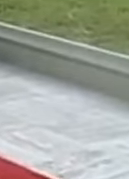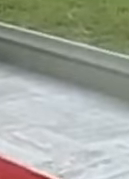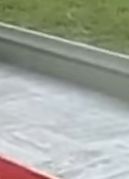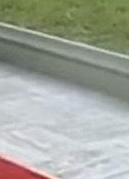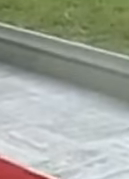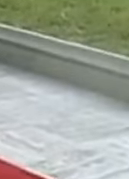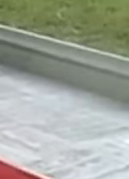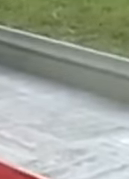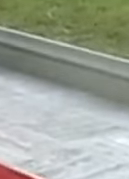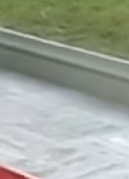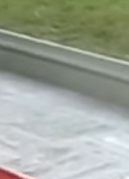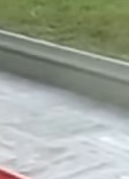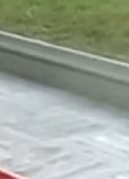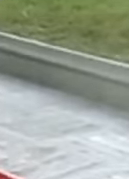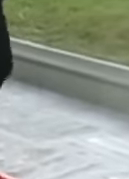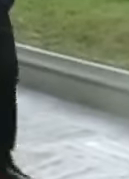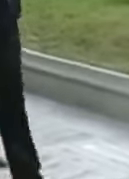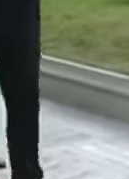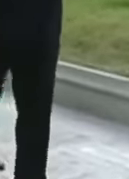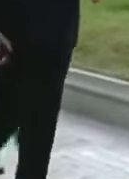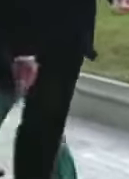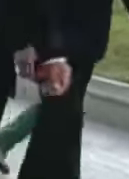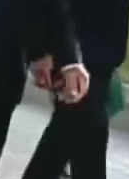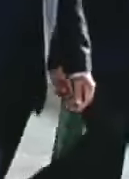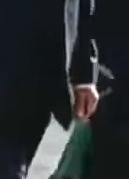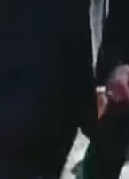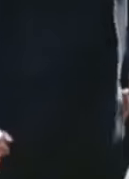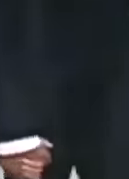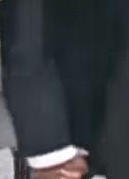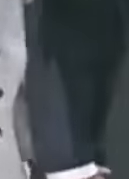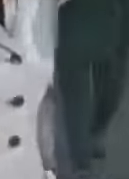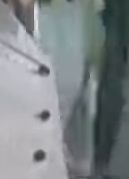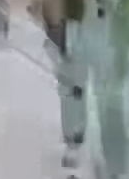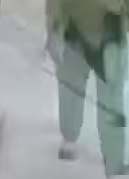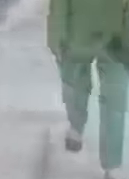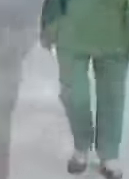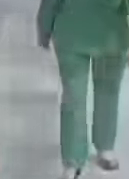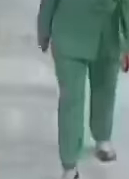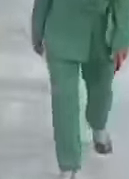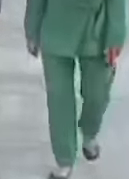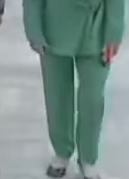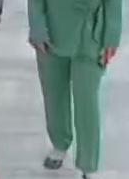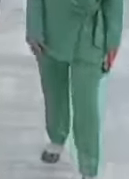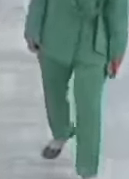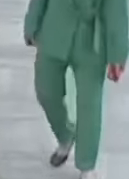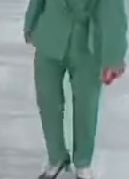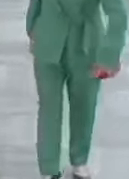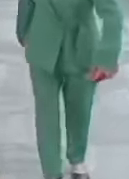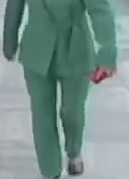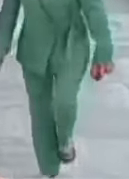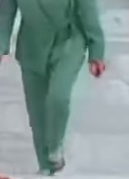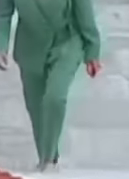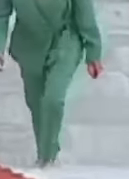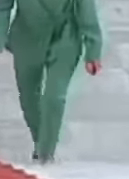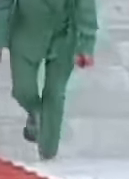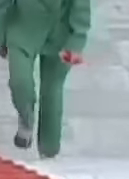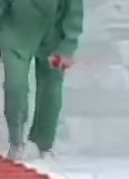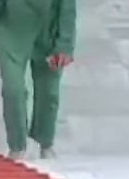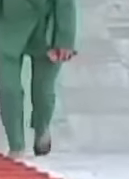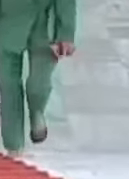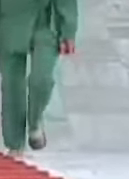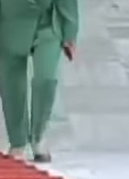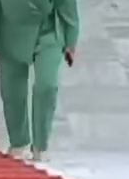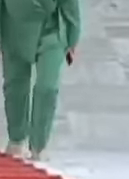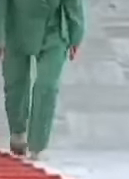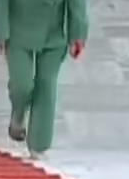y comandante en jefe de la Fuerza Armada Nacional Bolivariana. También la primera combatiente y diputada a la Asamblea Nacional, la doctora